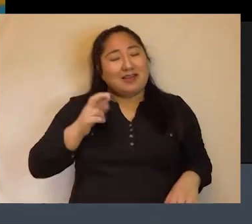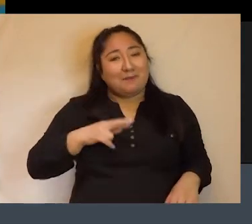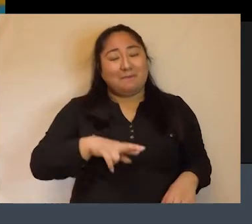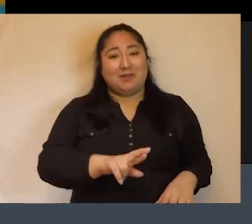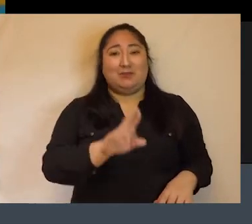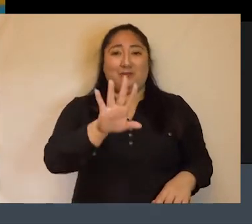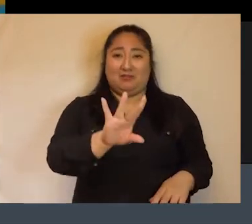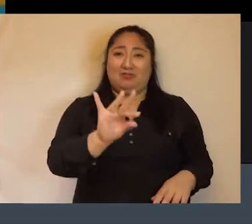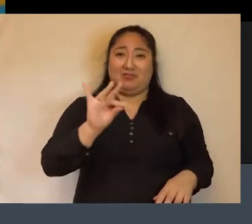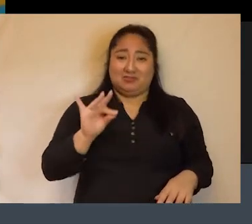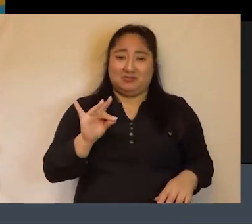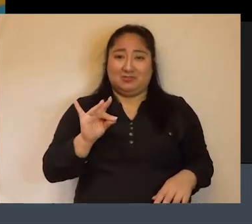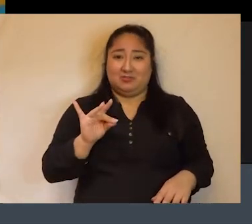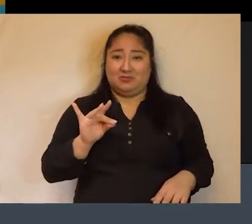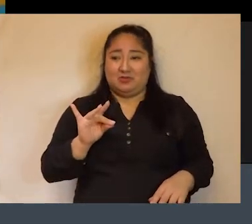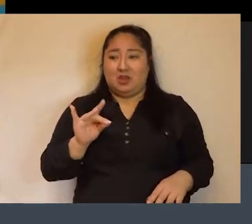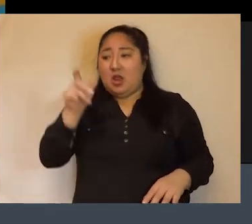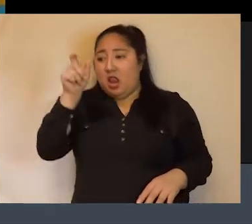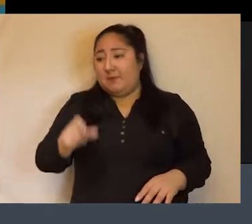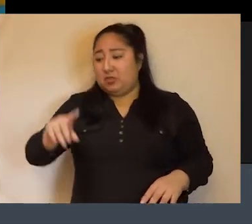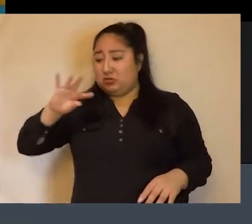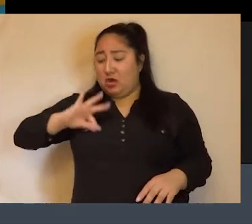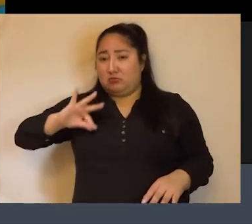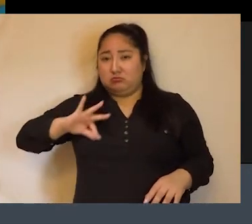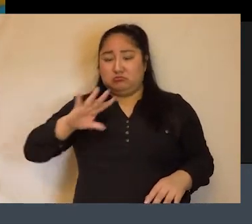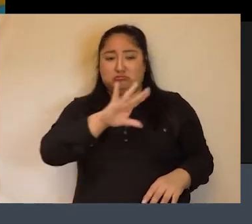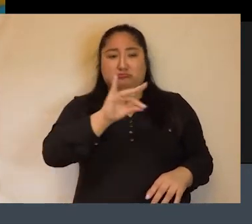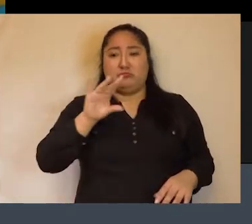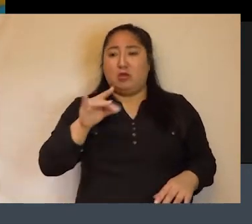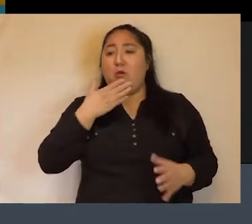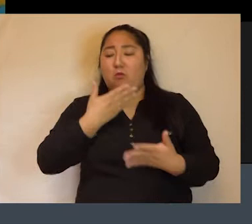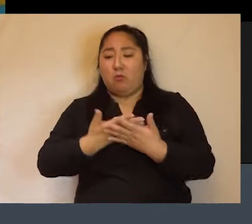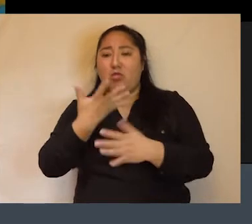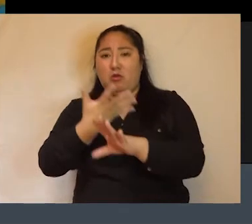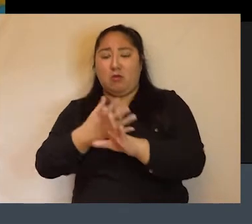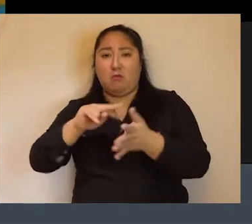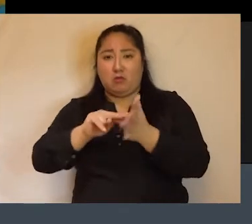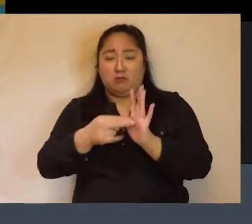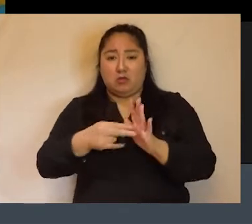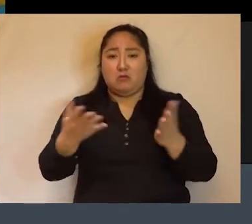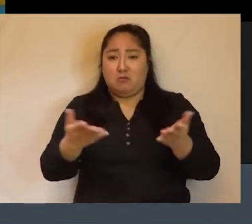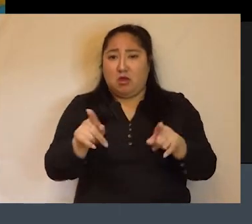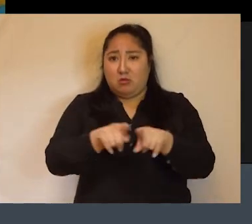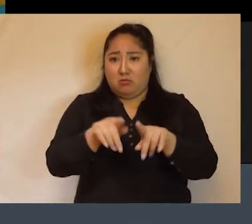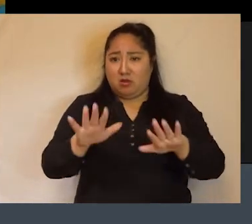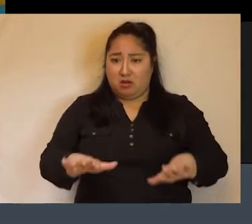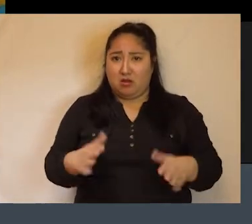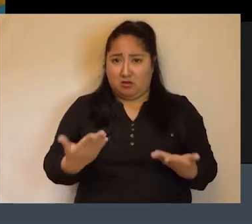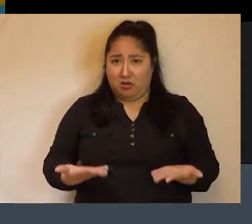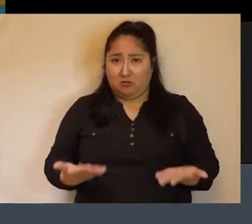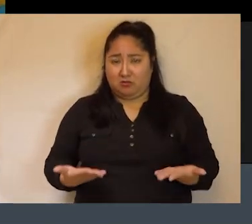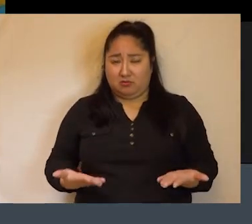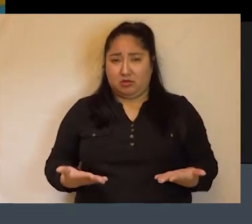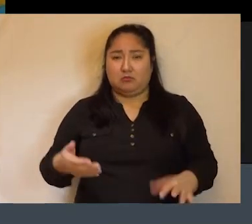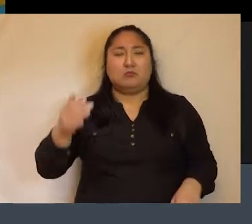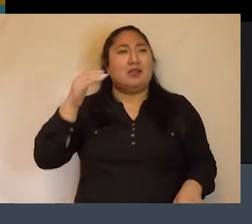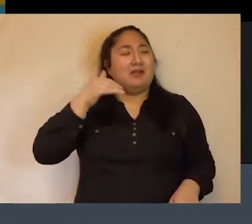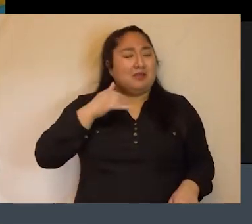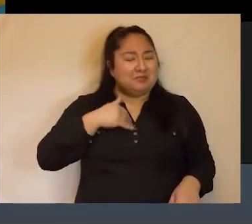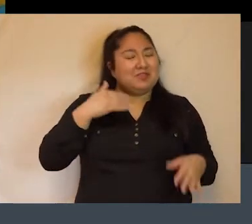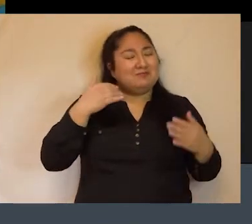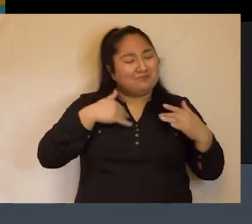probablemente las peores decisiones las toman los cotizantes cuando hay situaciones de crisis como las de ahora. A mí me ha tocado